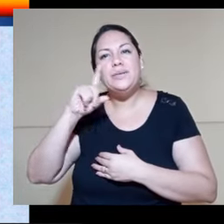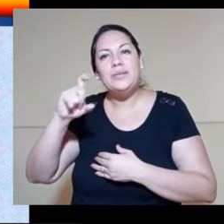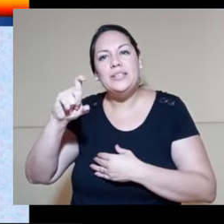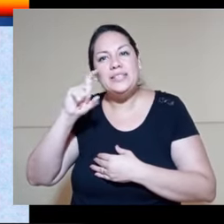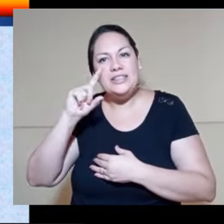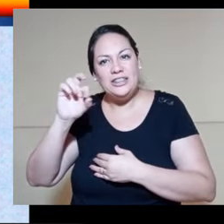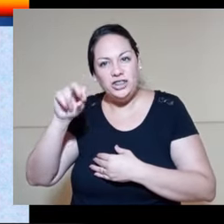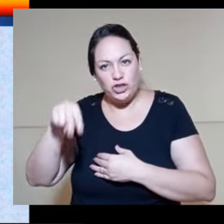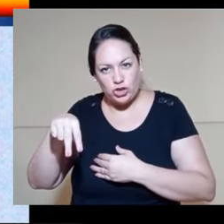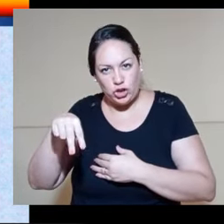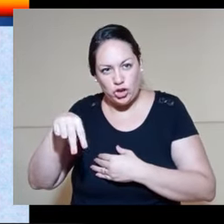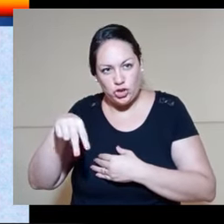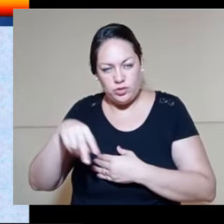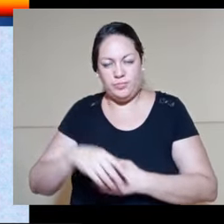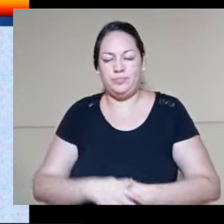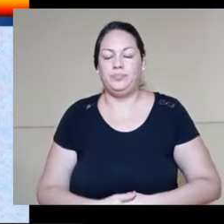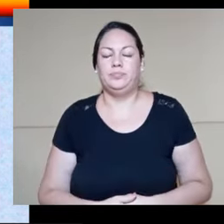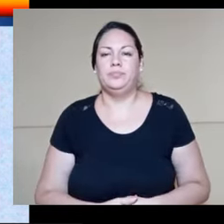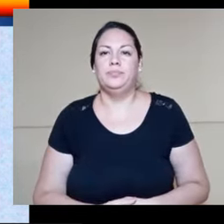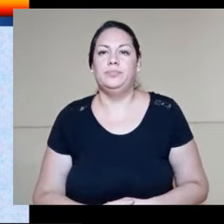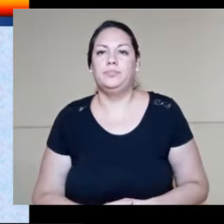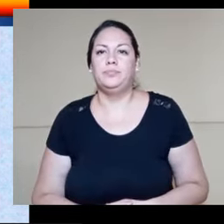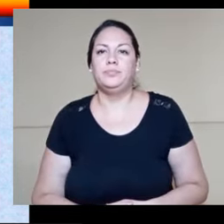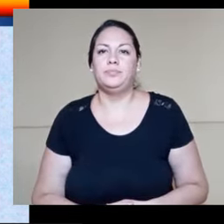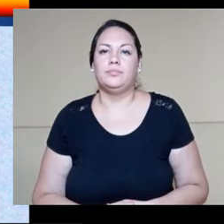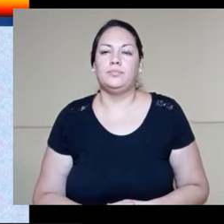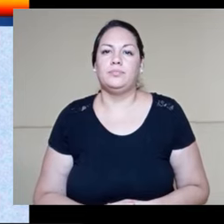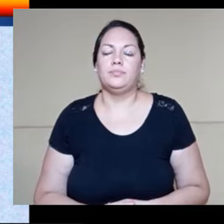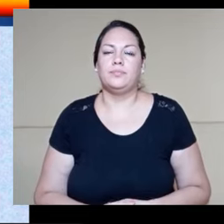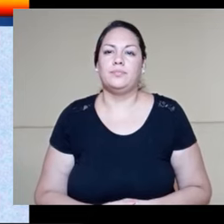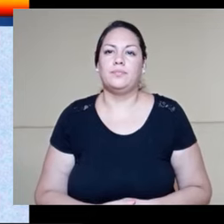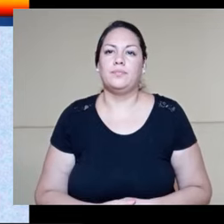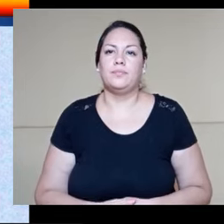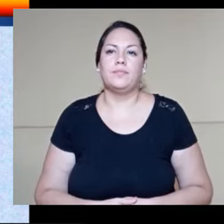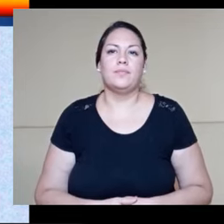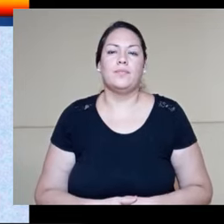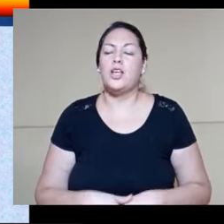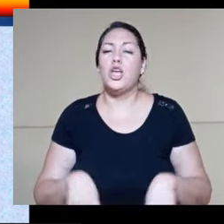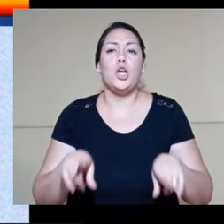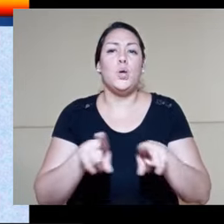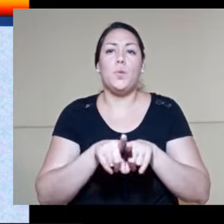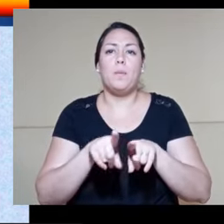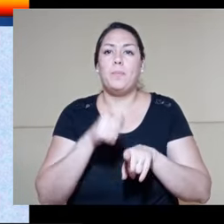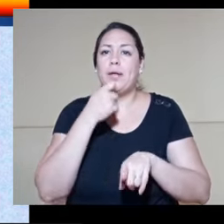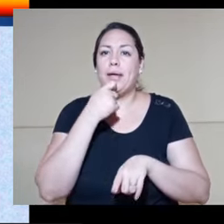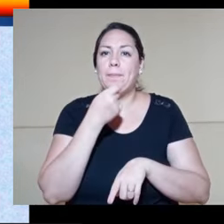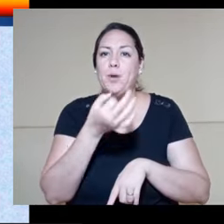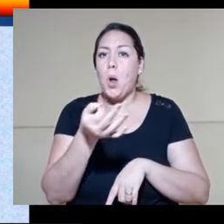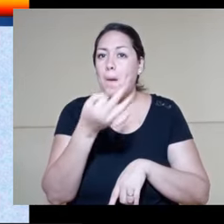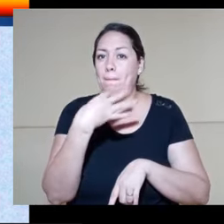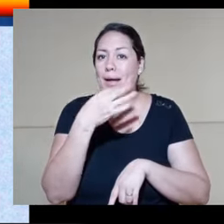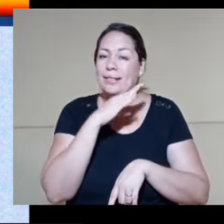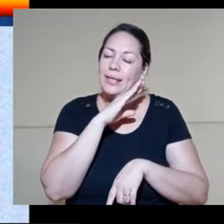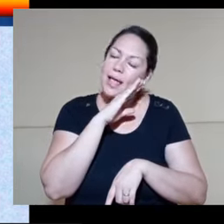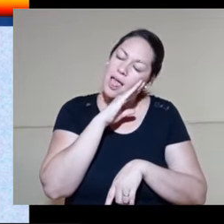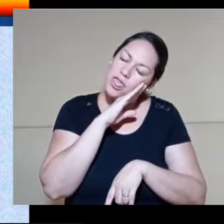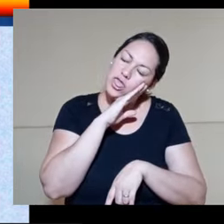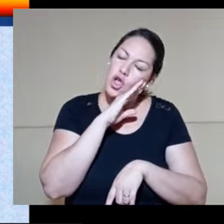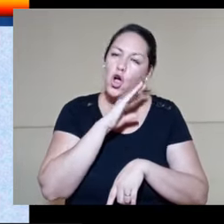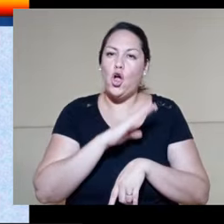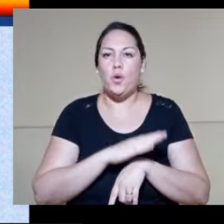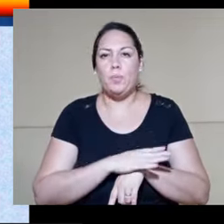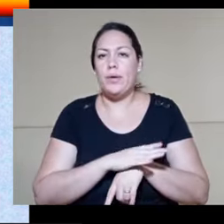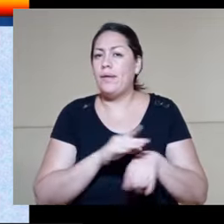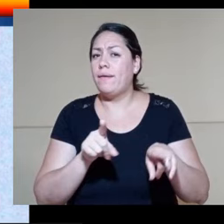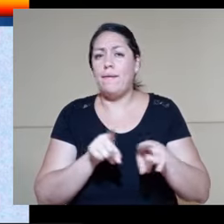la liberación de GABA como neurotransmisor en la sinapsis. Lo mismo que hacen las pastillas, por